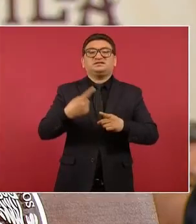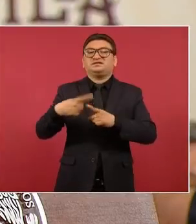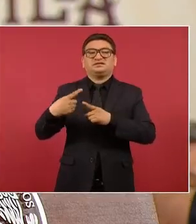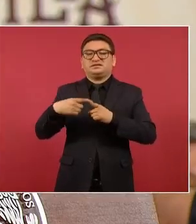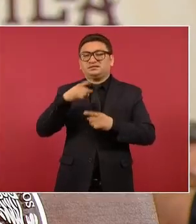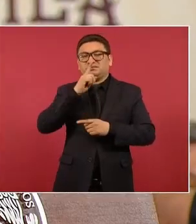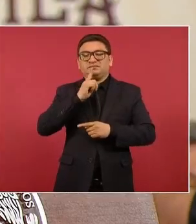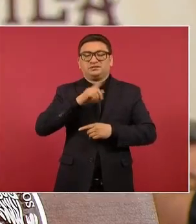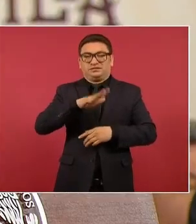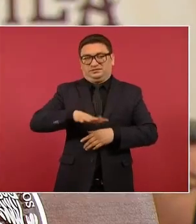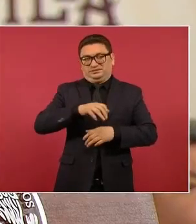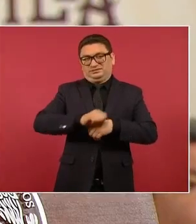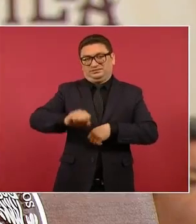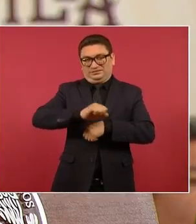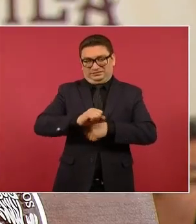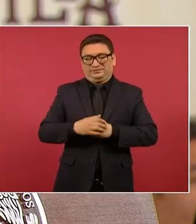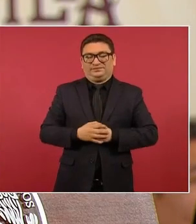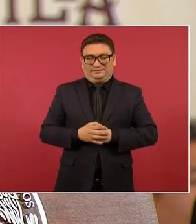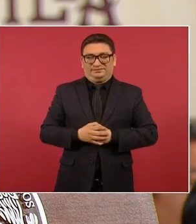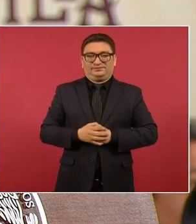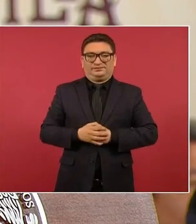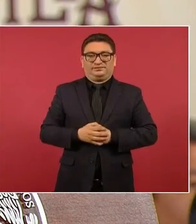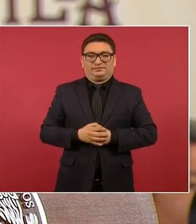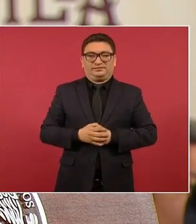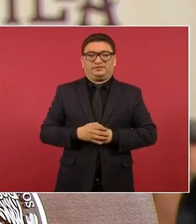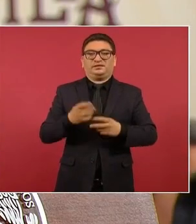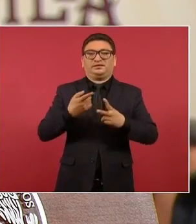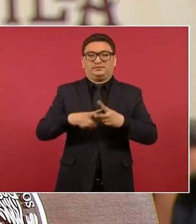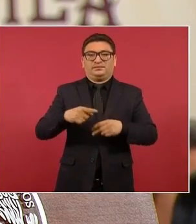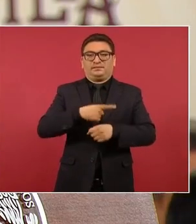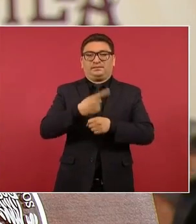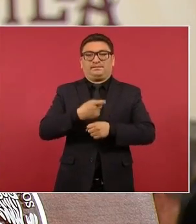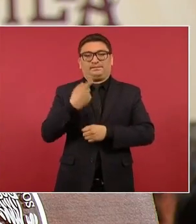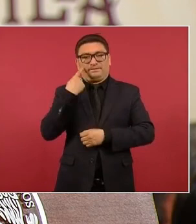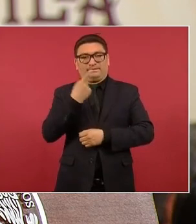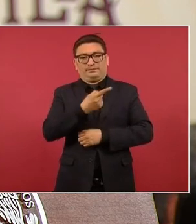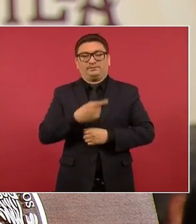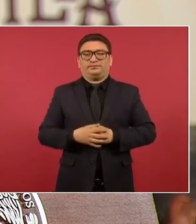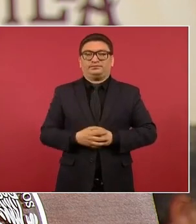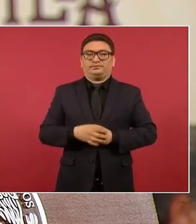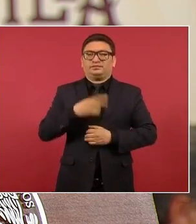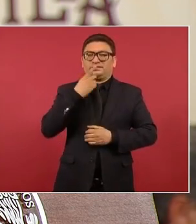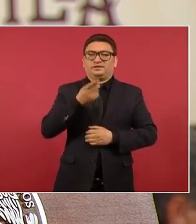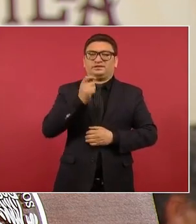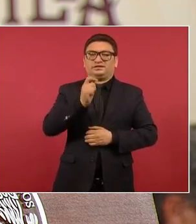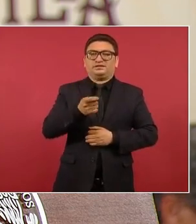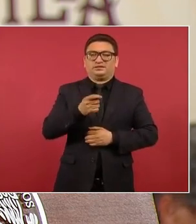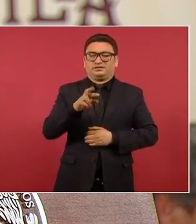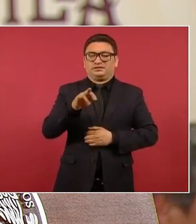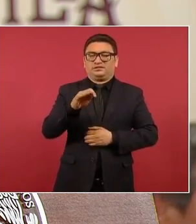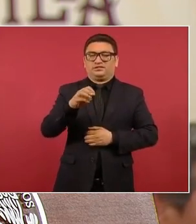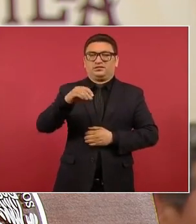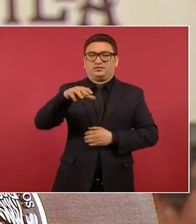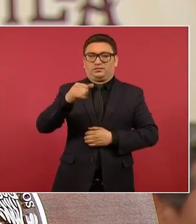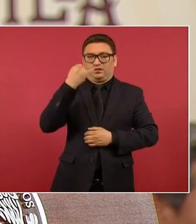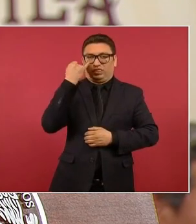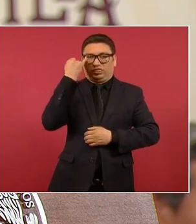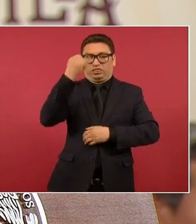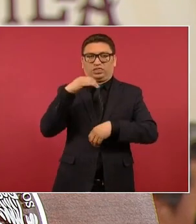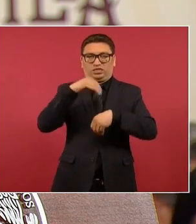de la semana. Y vamos a iniciar con la primera, que dice de cómo Reforma inventa